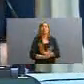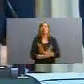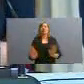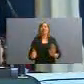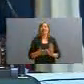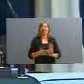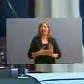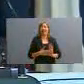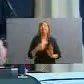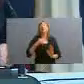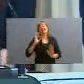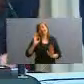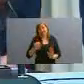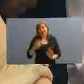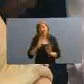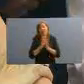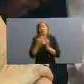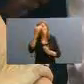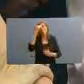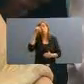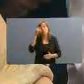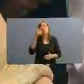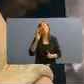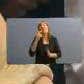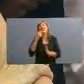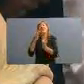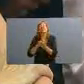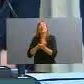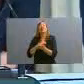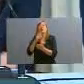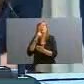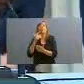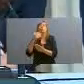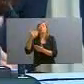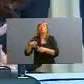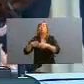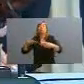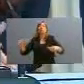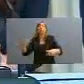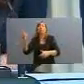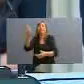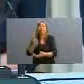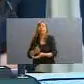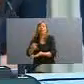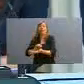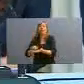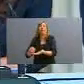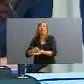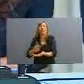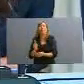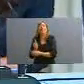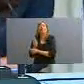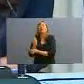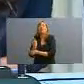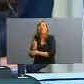una limitante constitucional que establece que el tribunal debe estar integrado por abogados, por